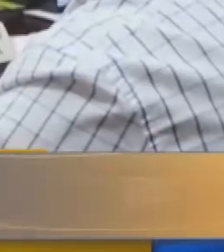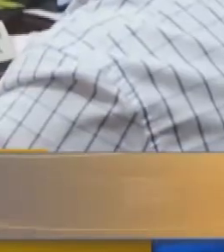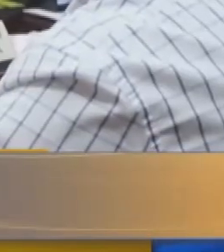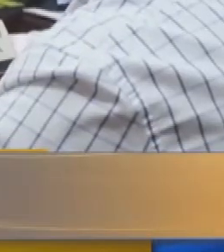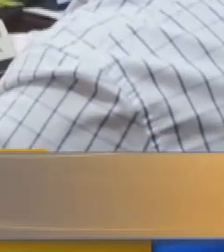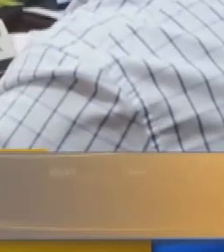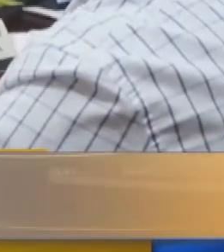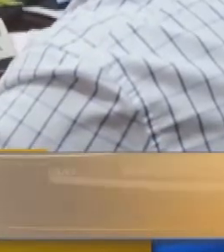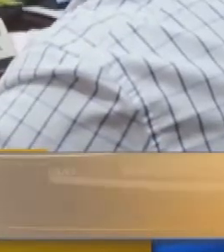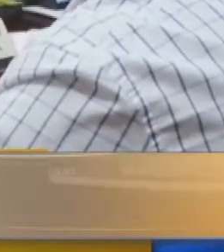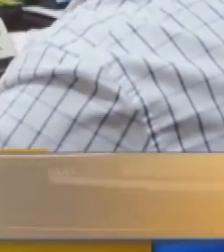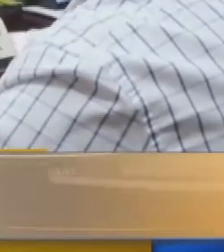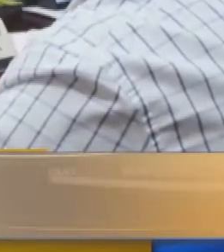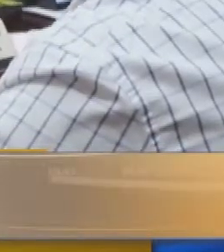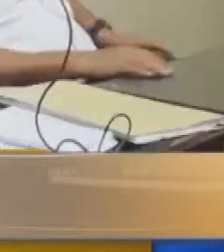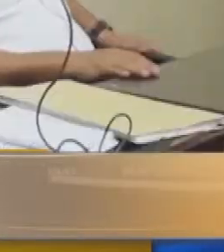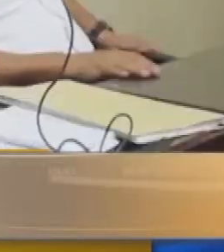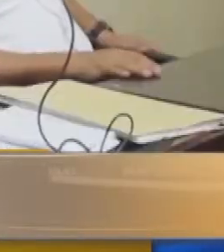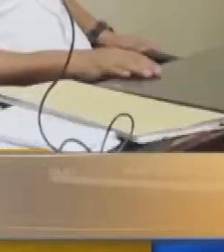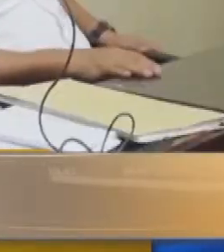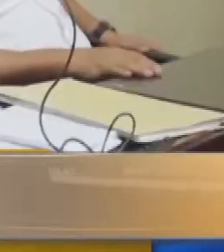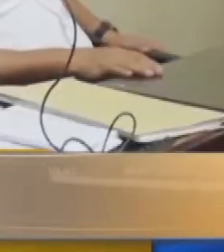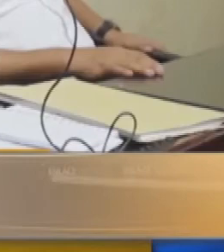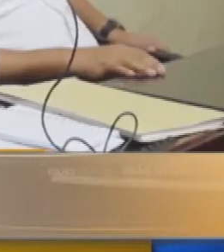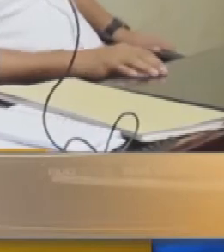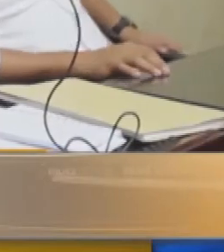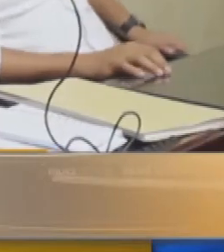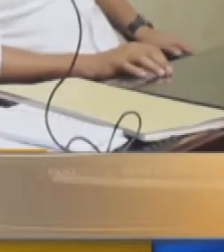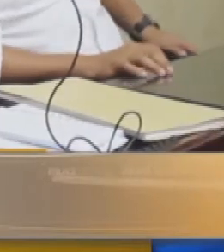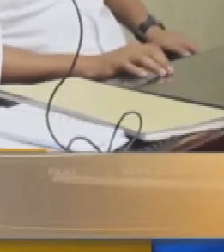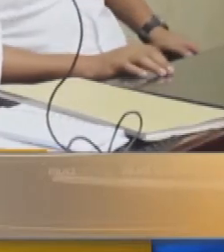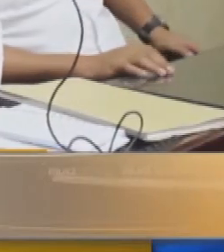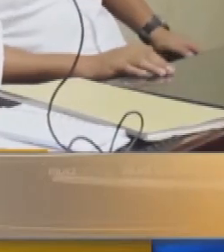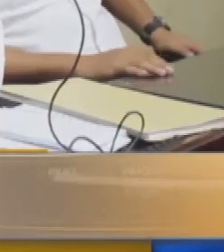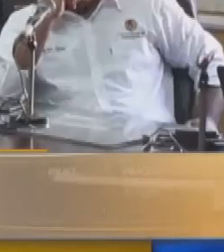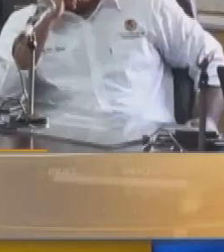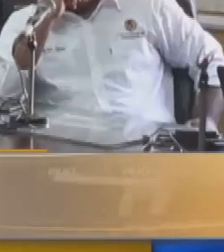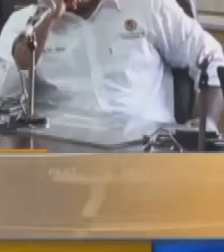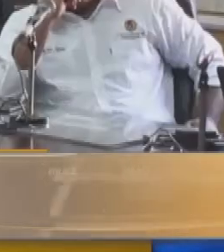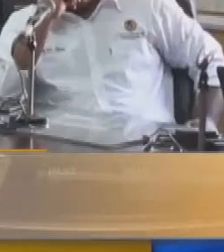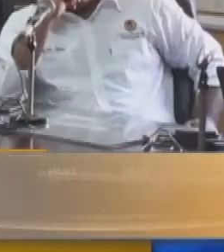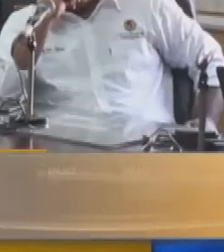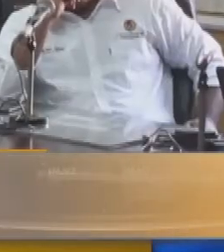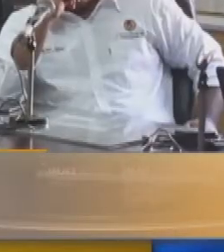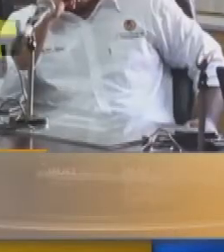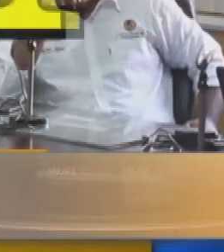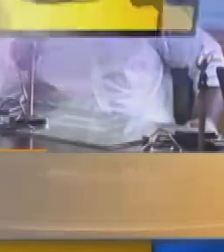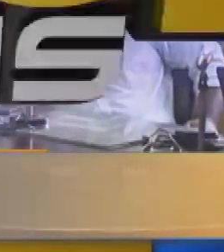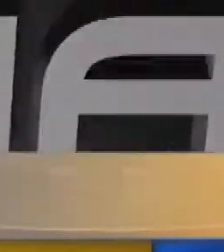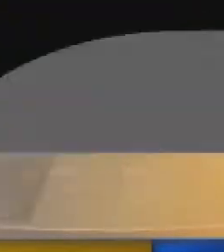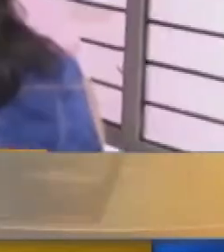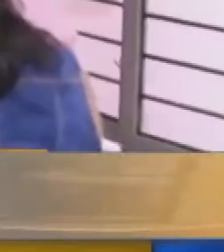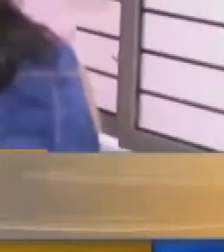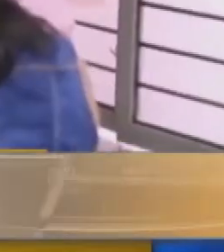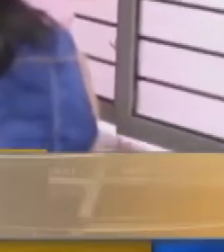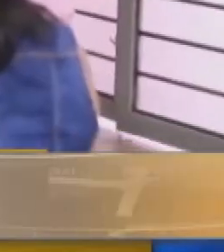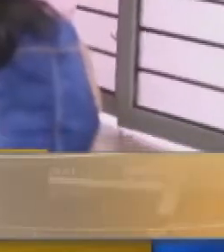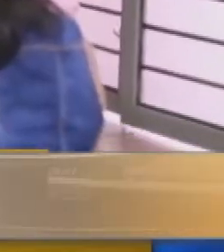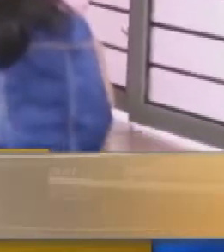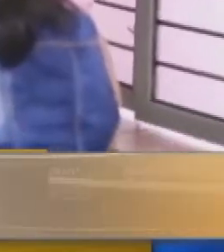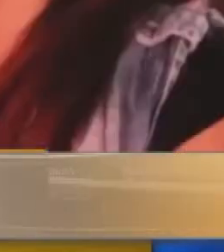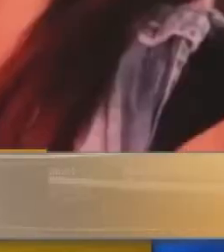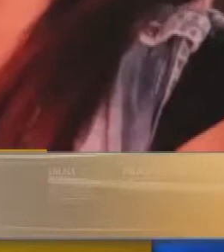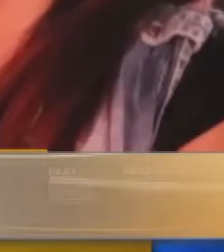de Barranca Bermeja apruebe en segundo debate la adición presupuestal por más de 80 mil millones de pesos.